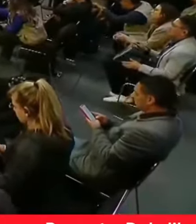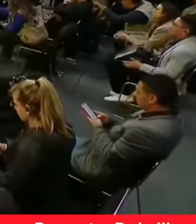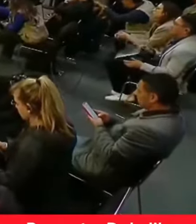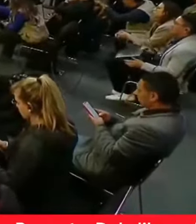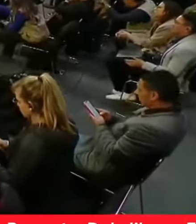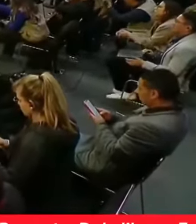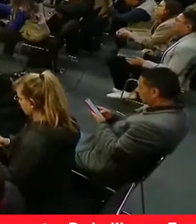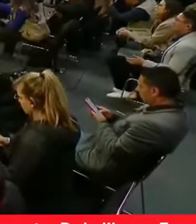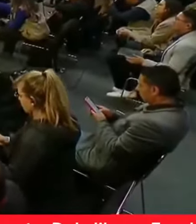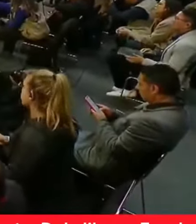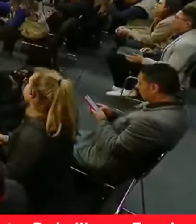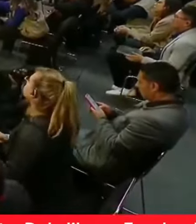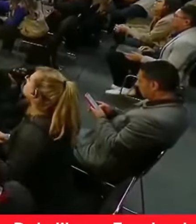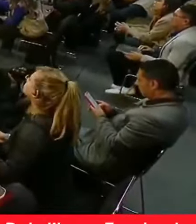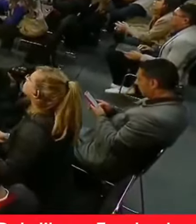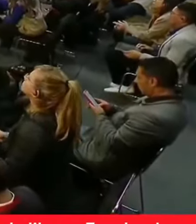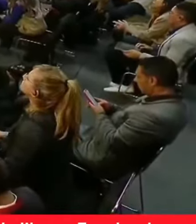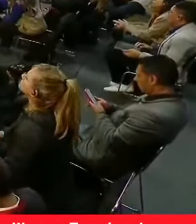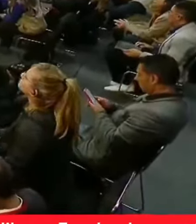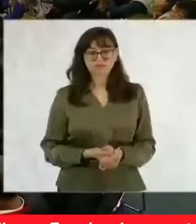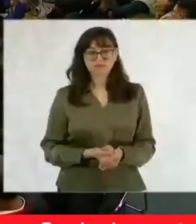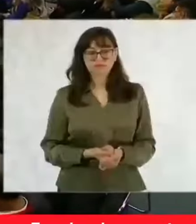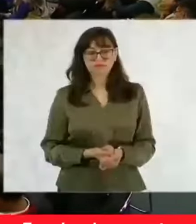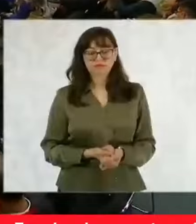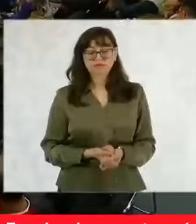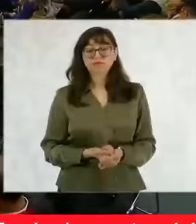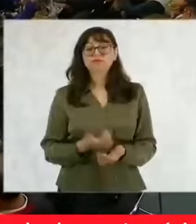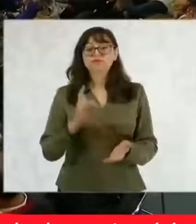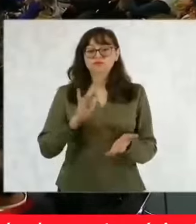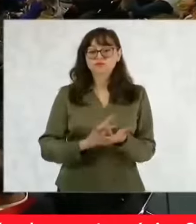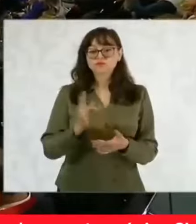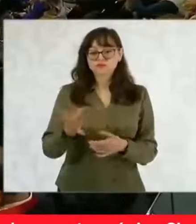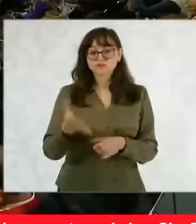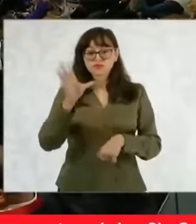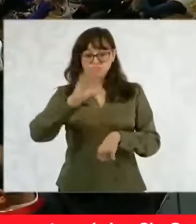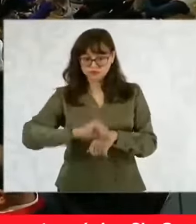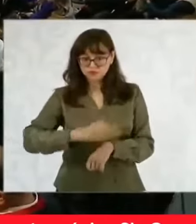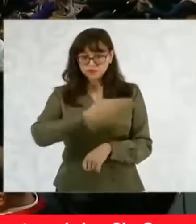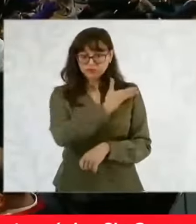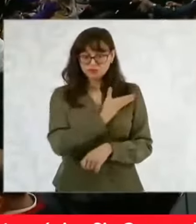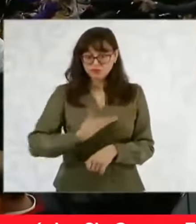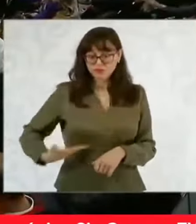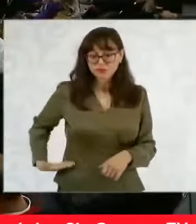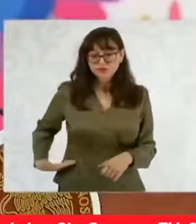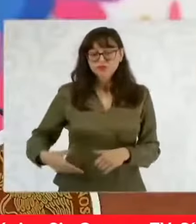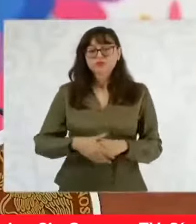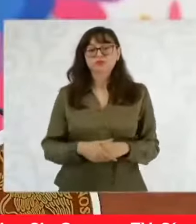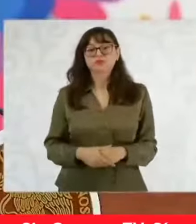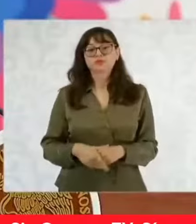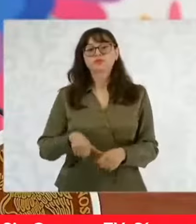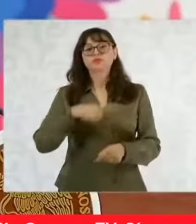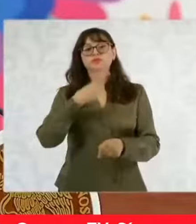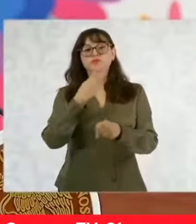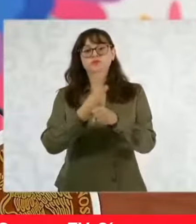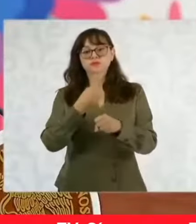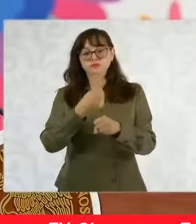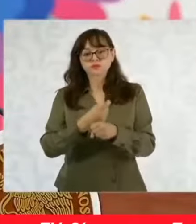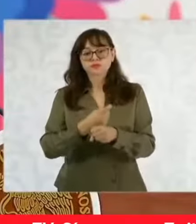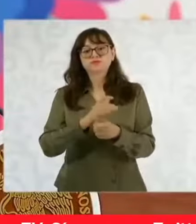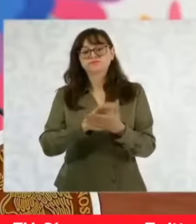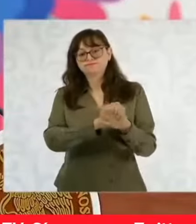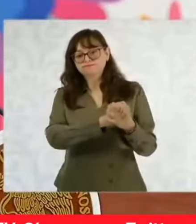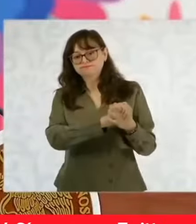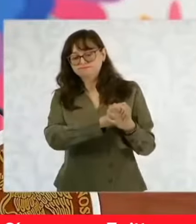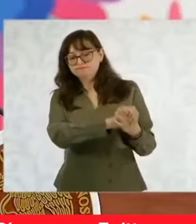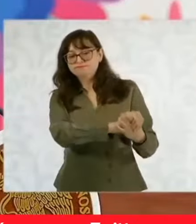Gracias. Con su permiso, presidenta. Quiero aprovechar primero en saludar, como divulgador de